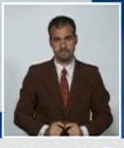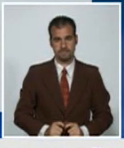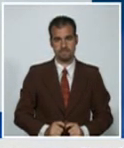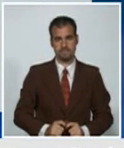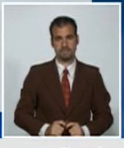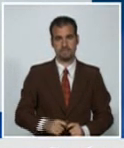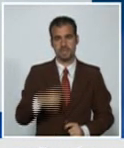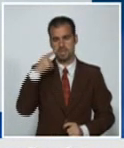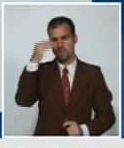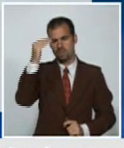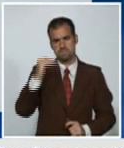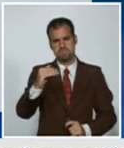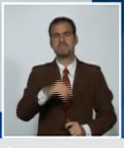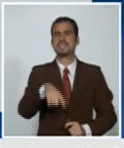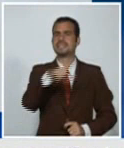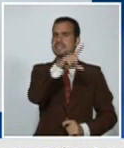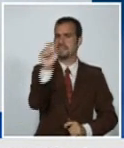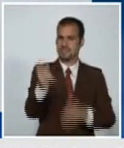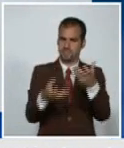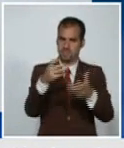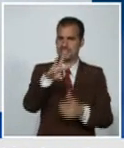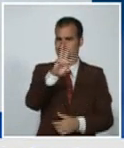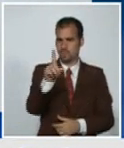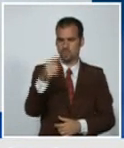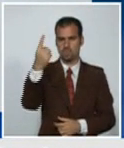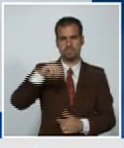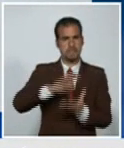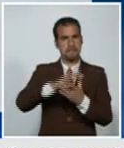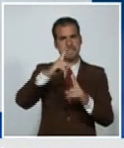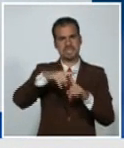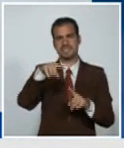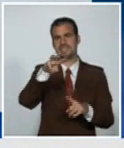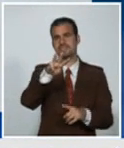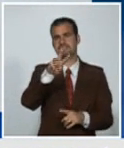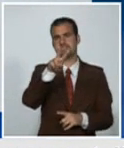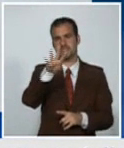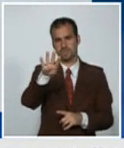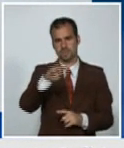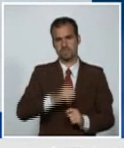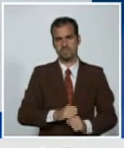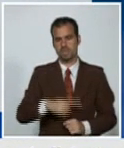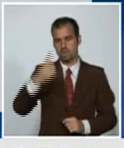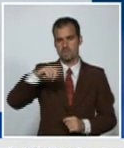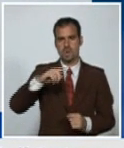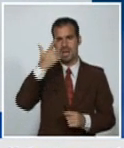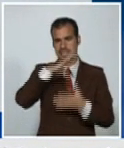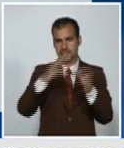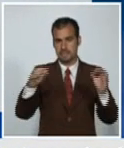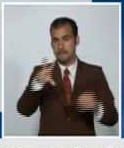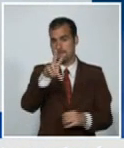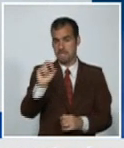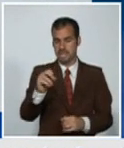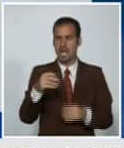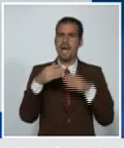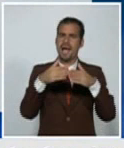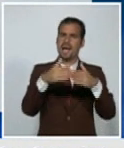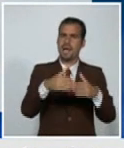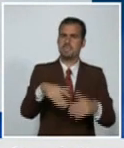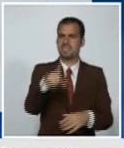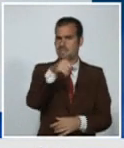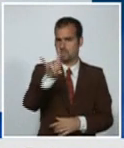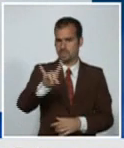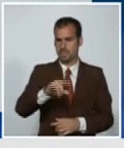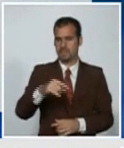Cienfuegos 31, Matanzas 24, Artemisa 20, Granma 19,